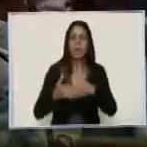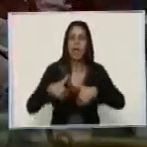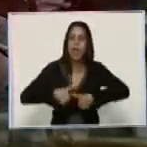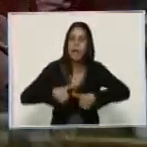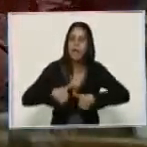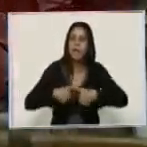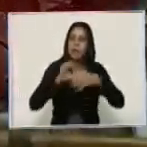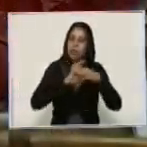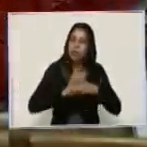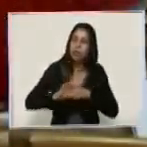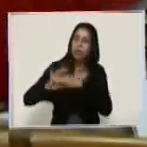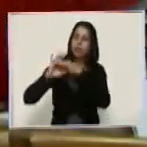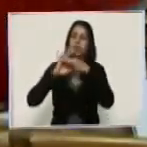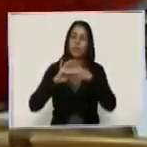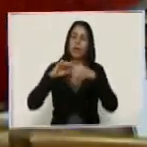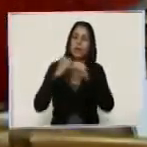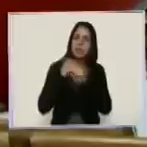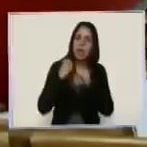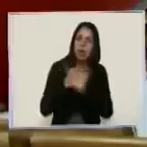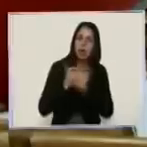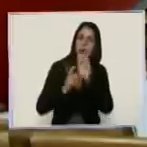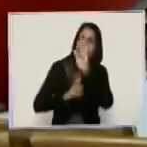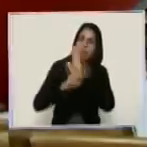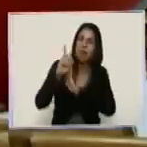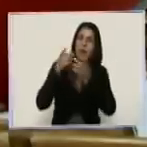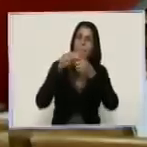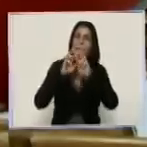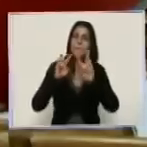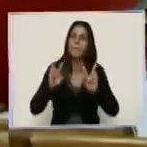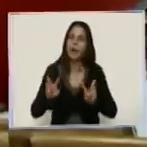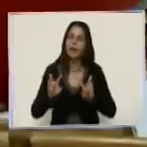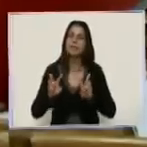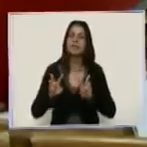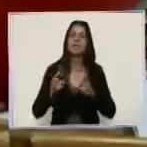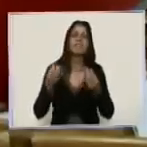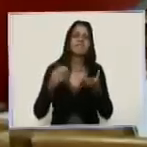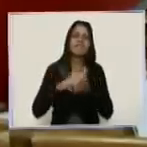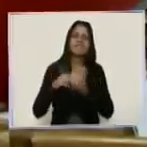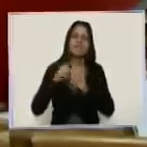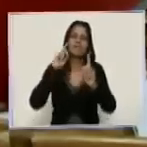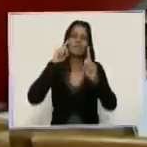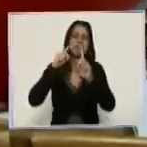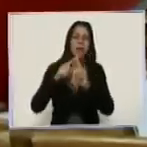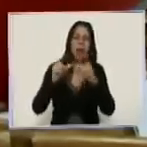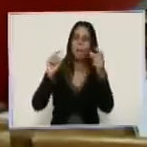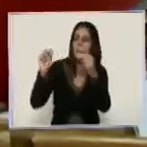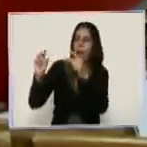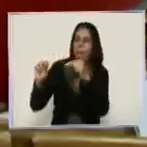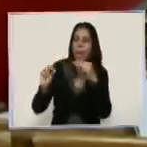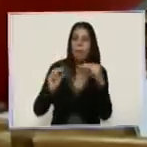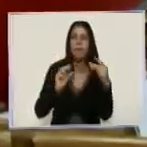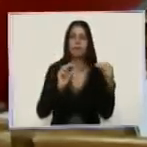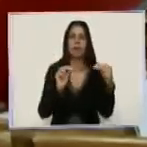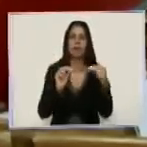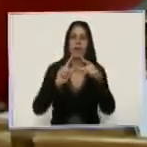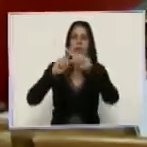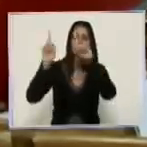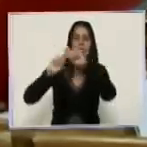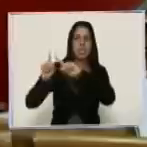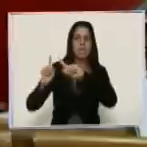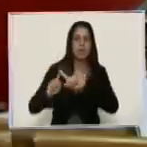esfuerzos al trabajo constructivo y pacífico de consolidar el diálogo diverso y la